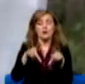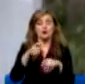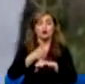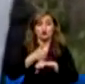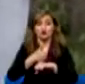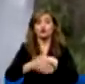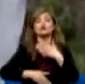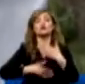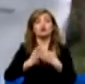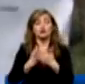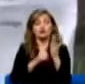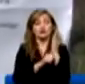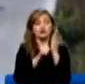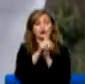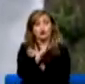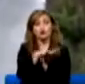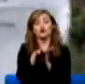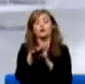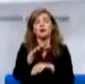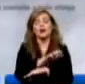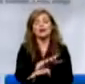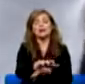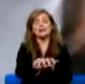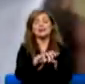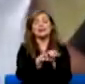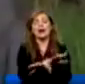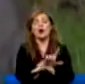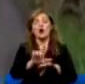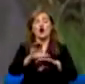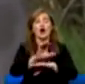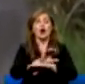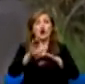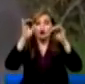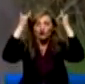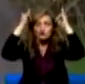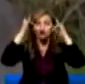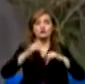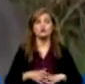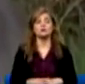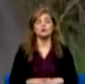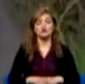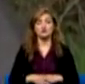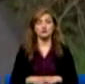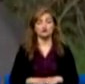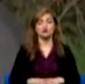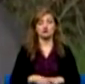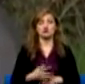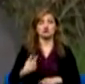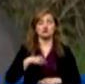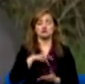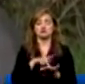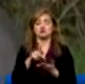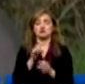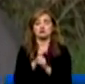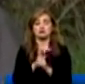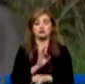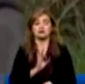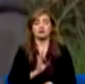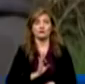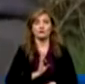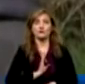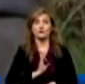las autoridades del Ministerio de Agricultura y Ganadería. Entonces nosotros pagamos ingenieros técnicos